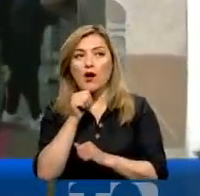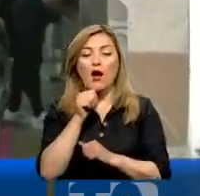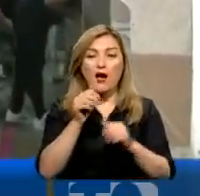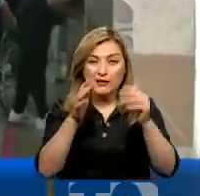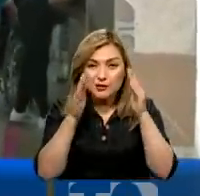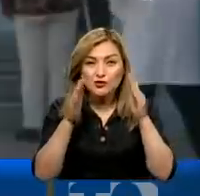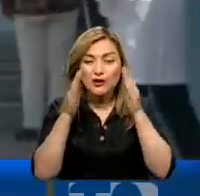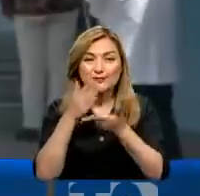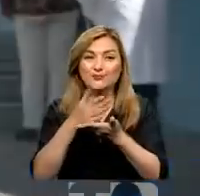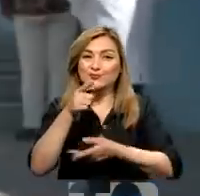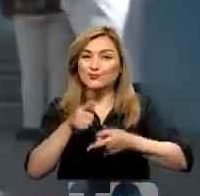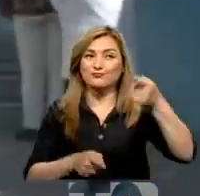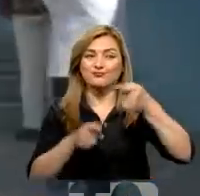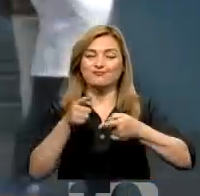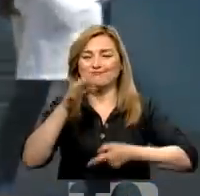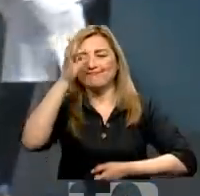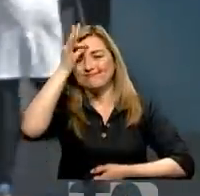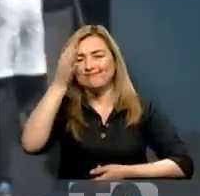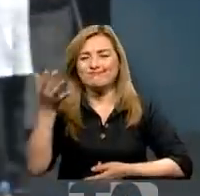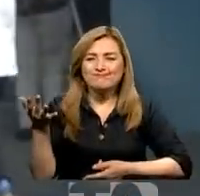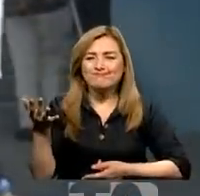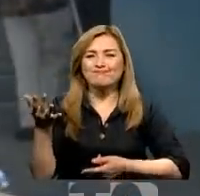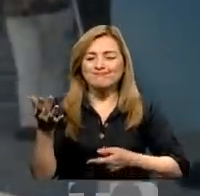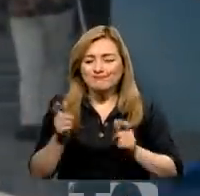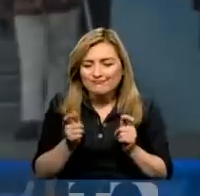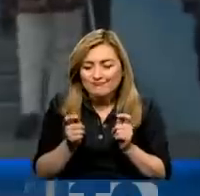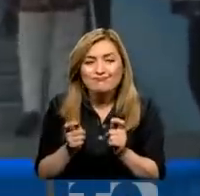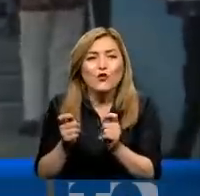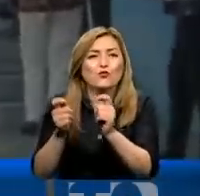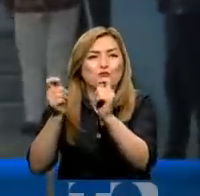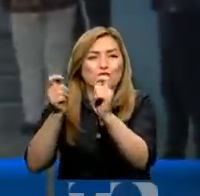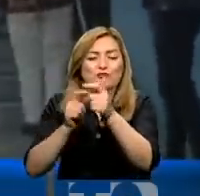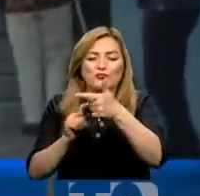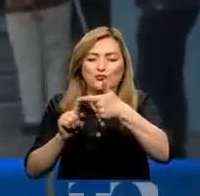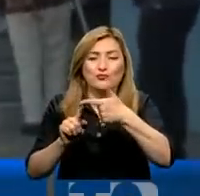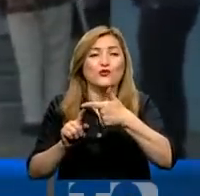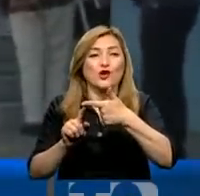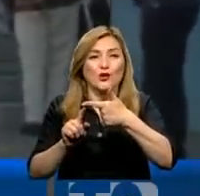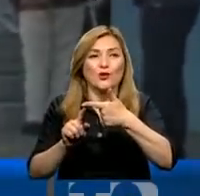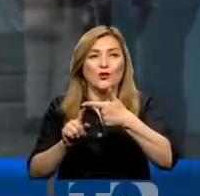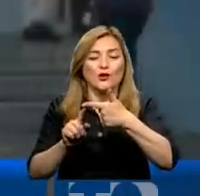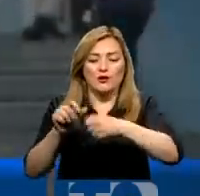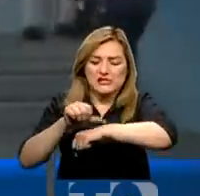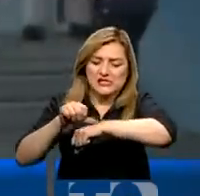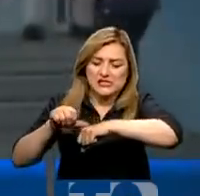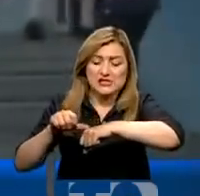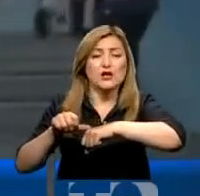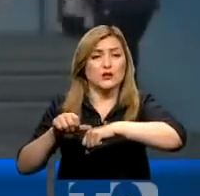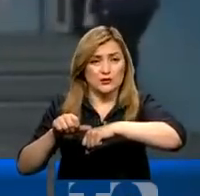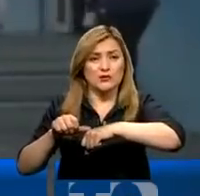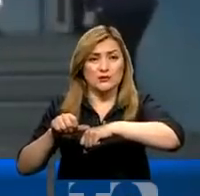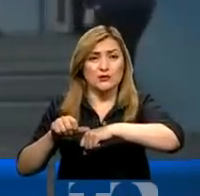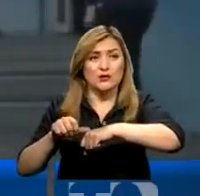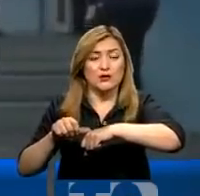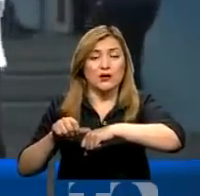otras patologías. Este hospital maneja oncohematológicos, cirugía de alta complejidad, que si dejamos de